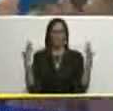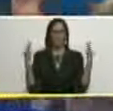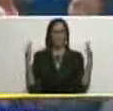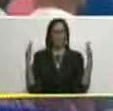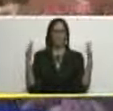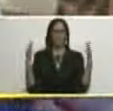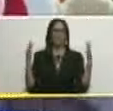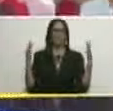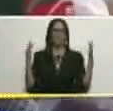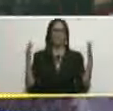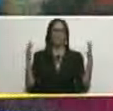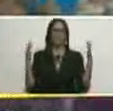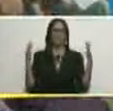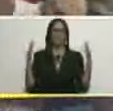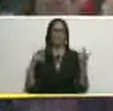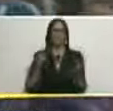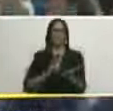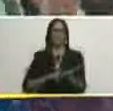De verdad.